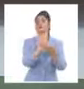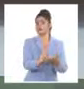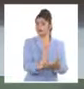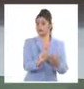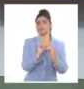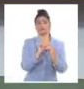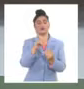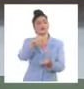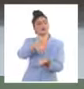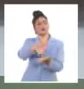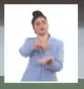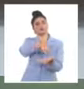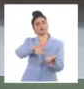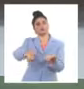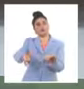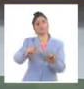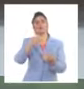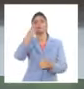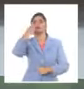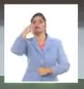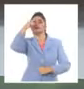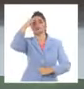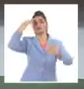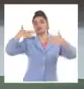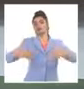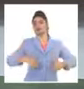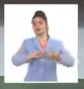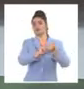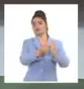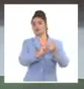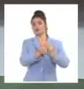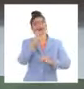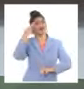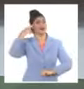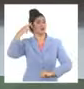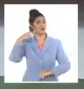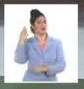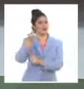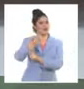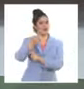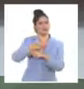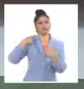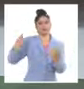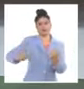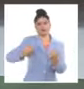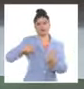Centro Provincial de Medicina Deportiva lleva en sí la impronta de la resistencia creativa.